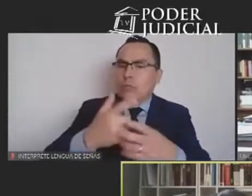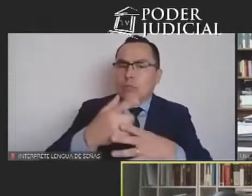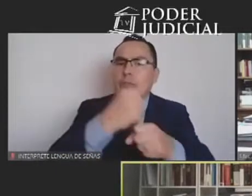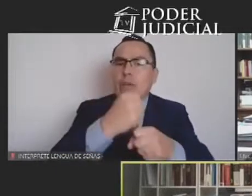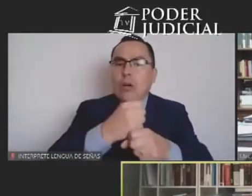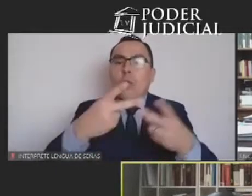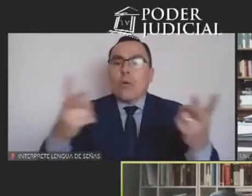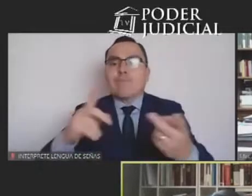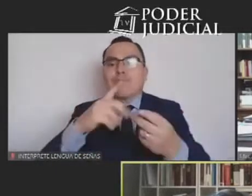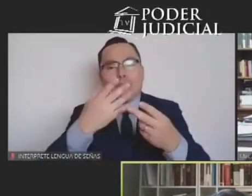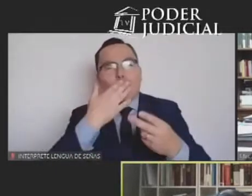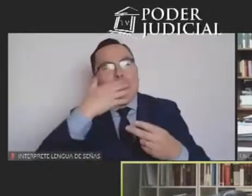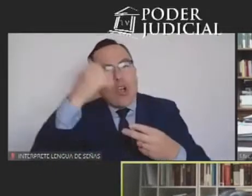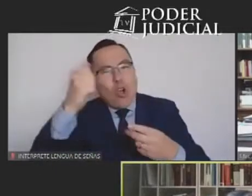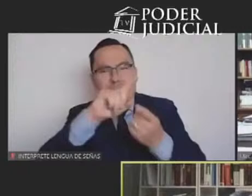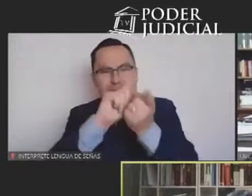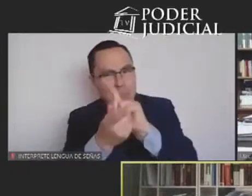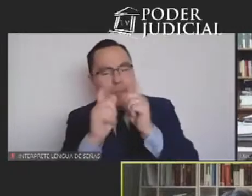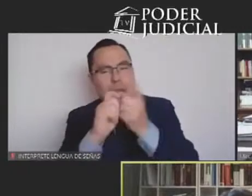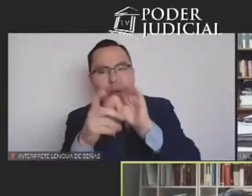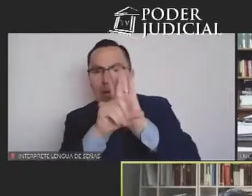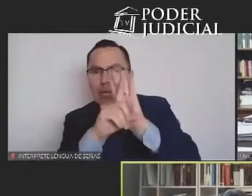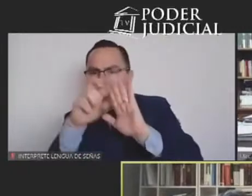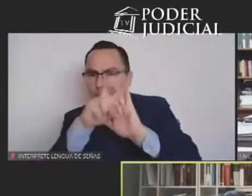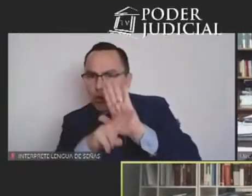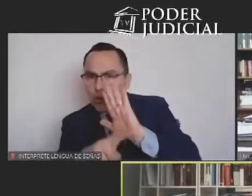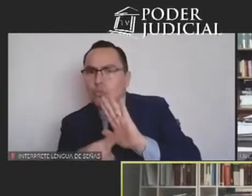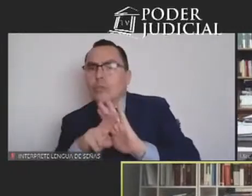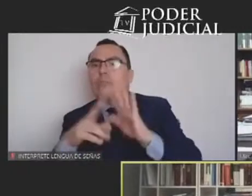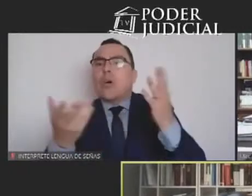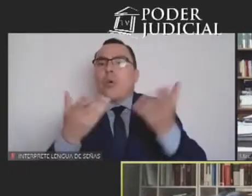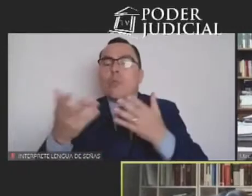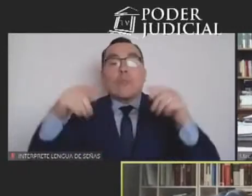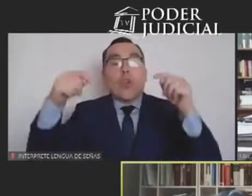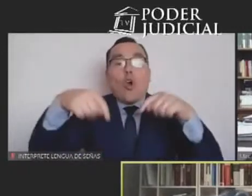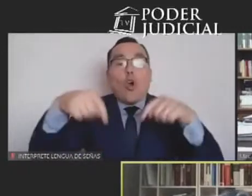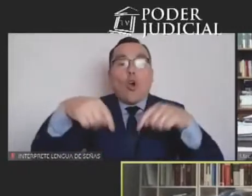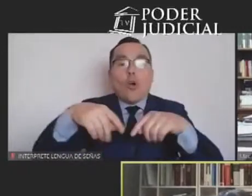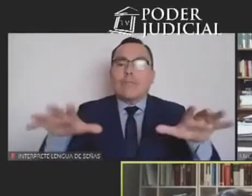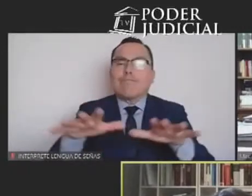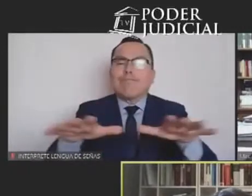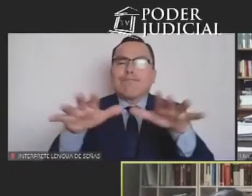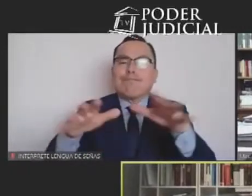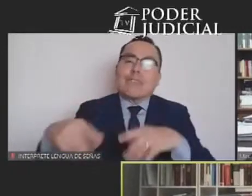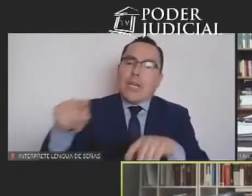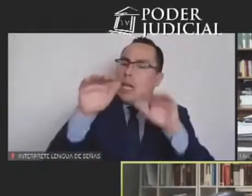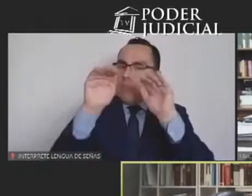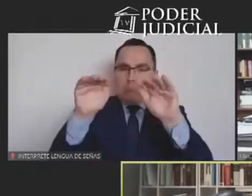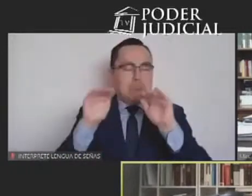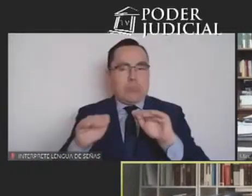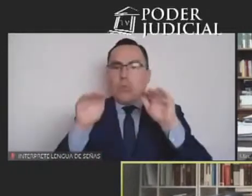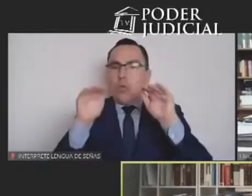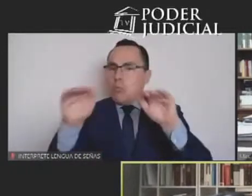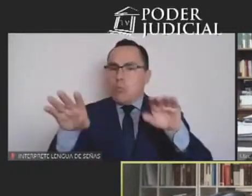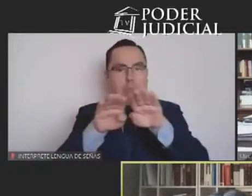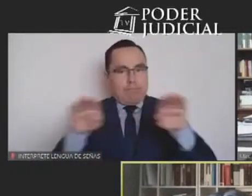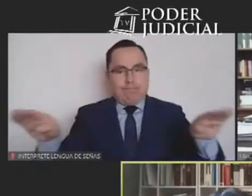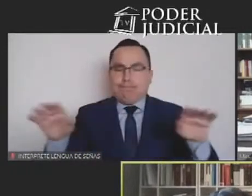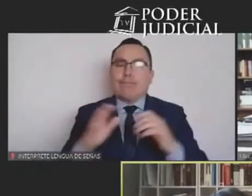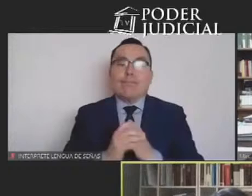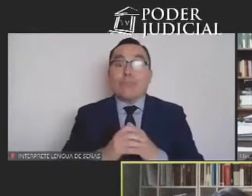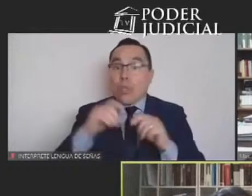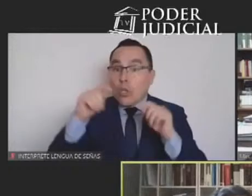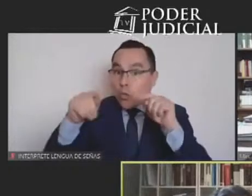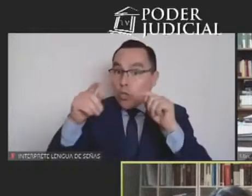y la Contraloría también es muy intensa, pero más o menos nos seguimos moviendo en las mismas condiciones. Entonces, hay que